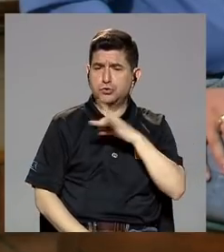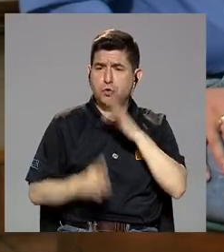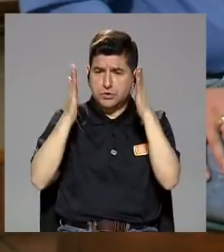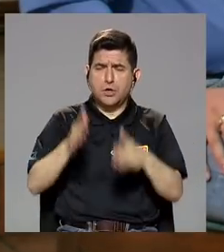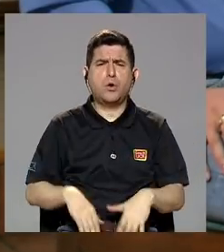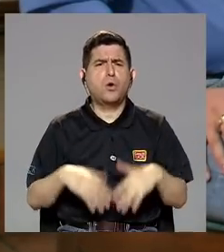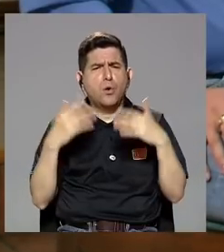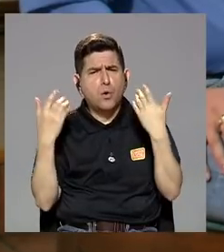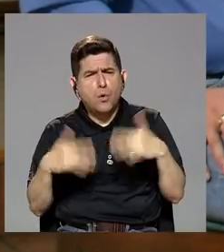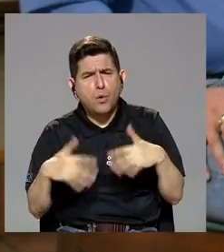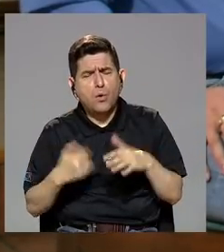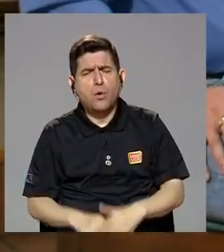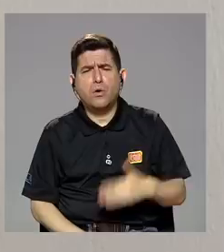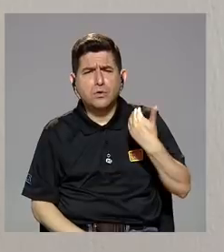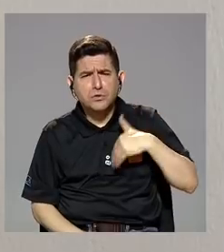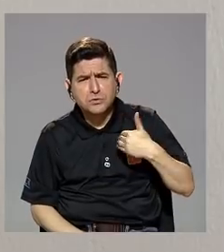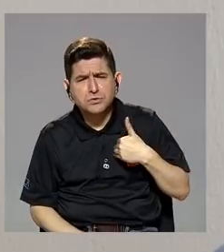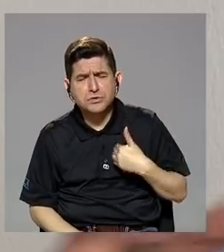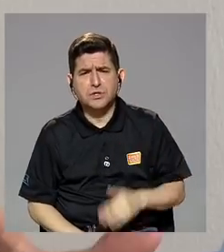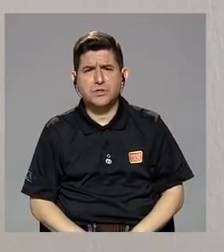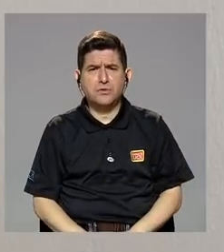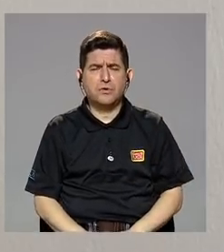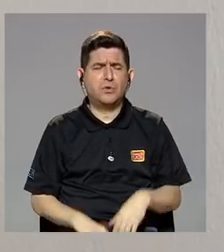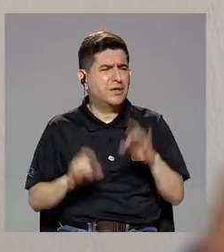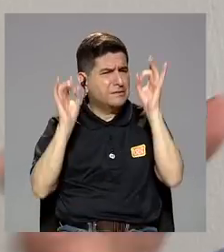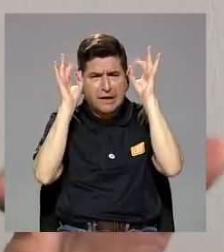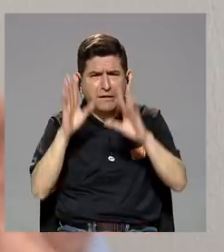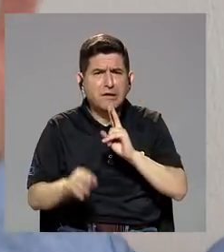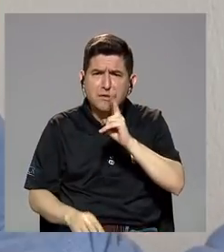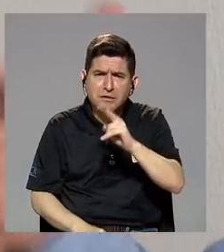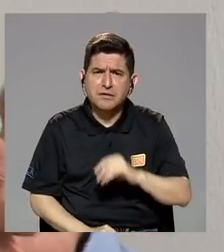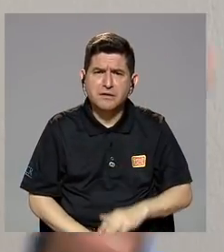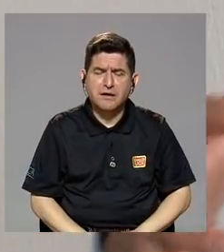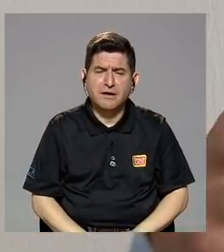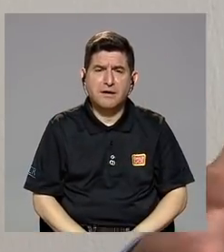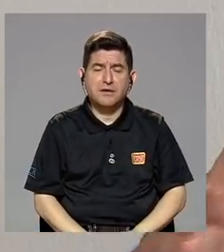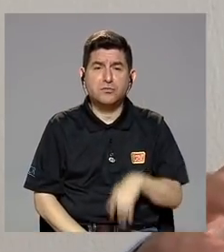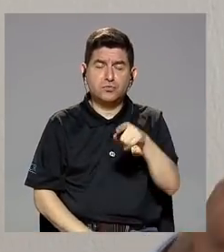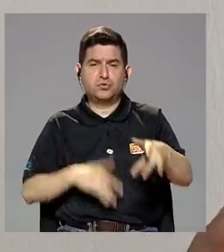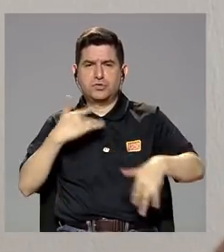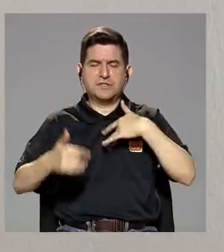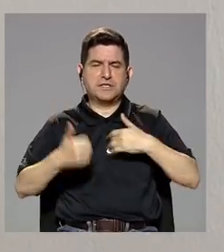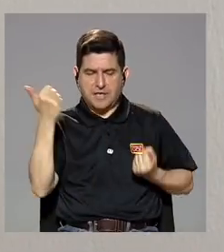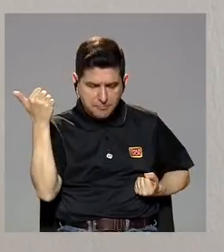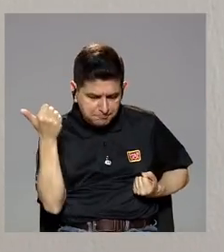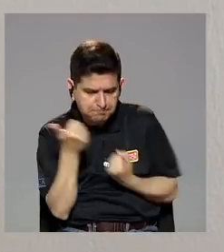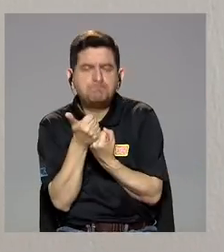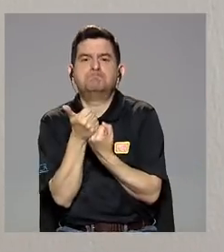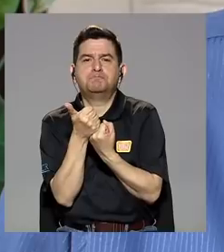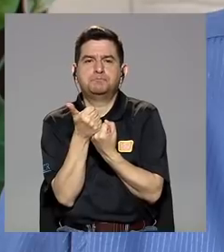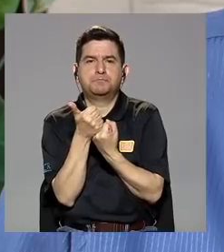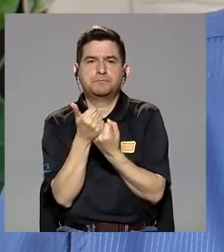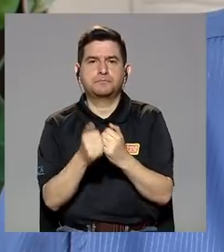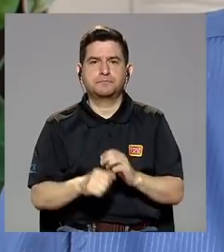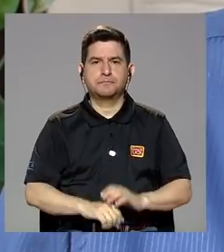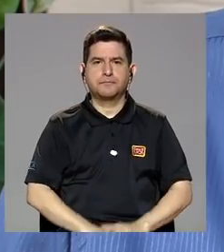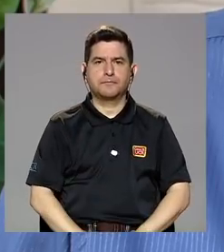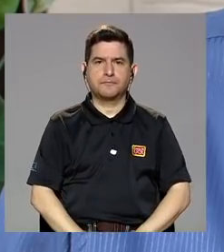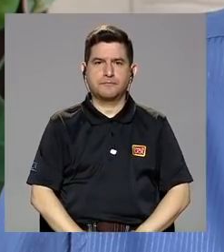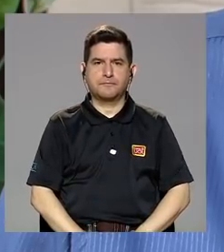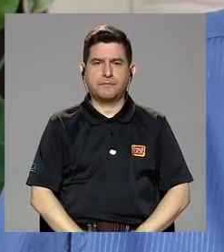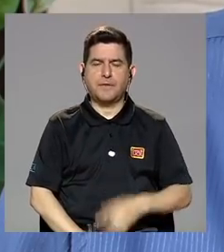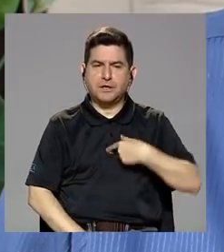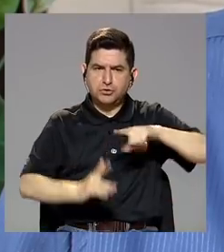hombre el caballero hacer es terrible tú si ya te sentías acuerpado entonces yo